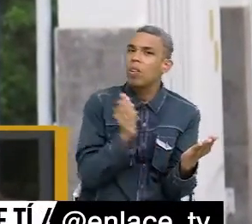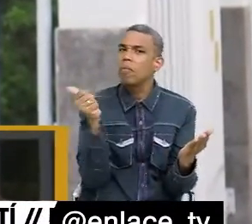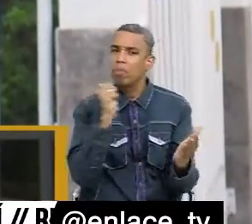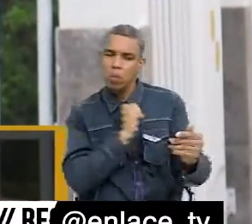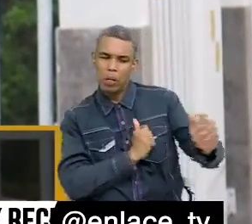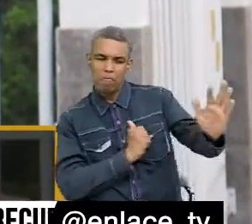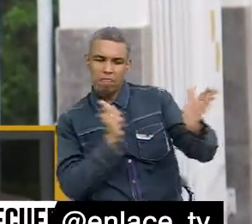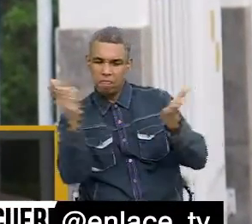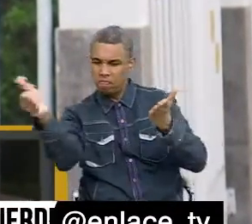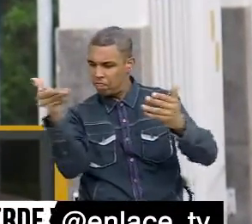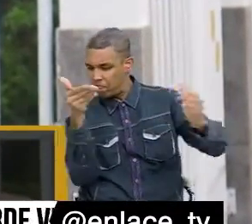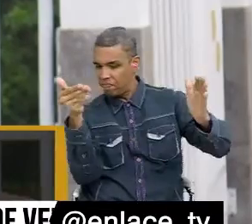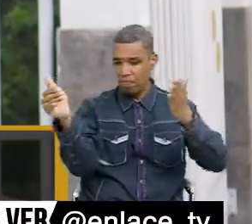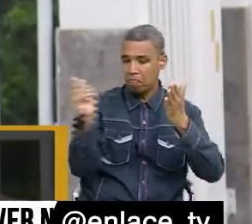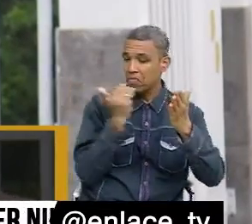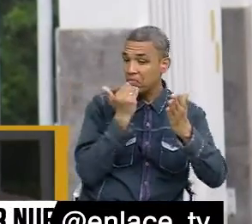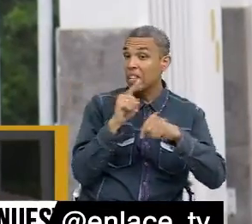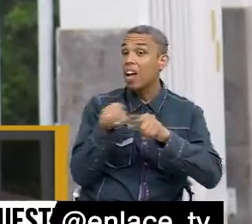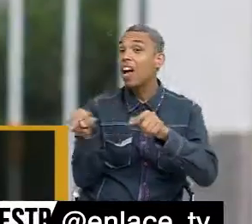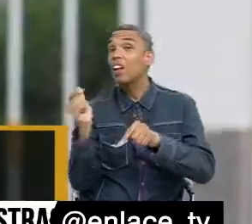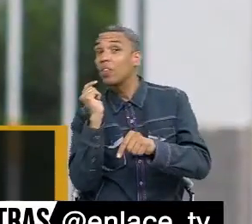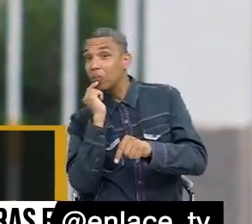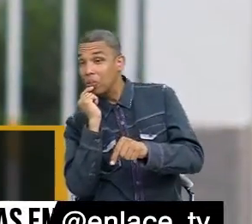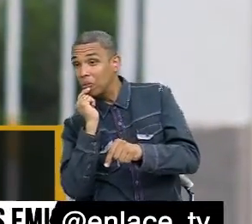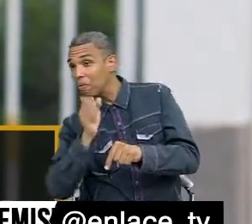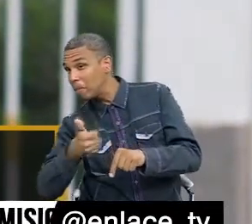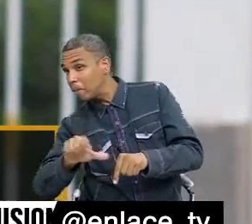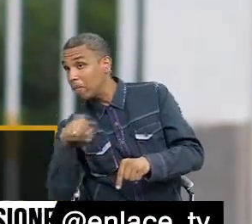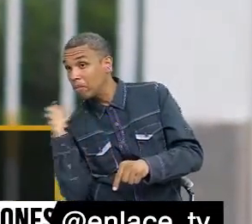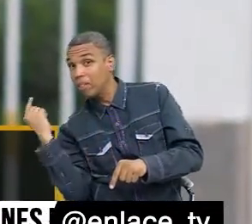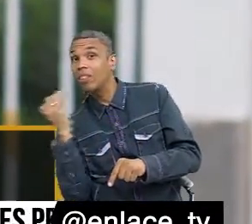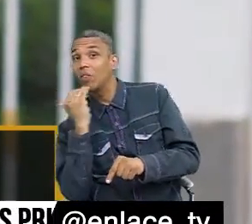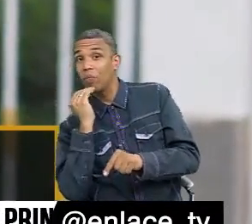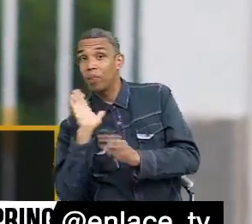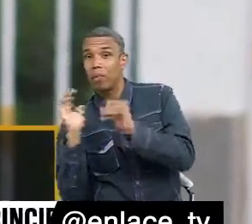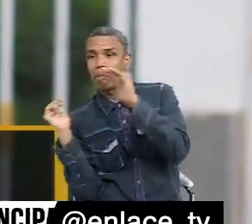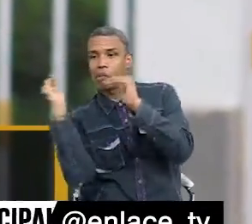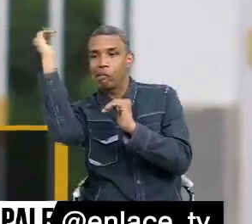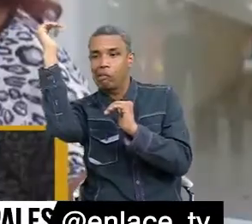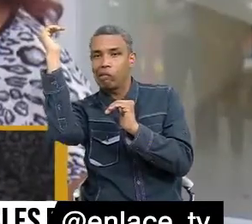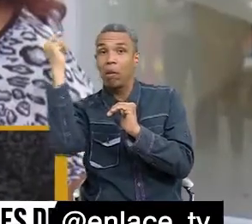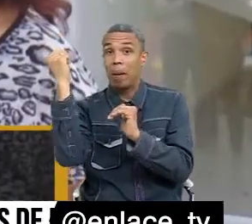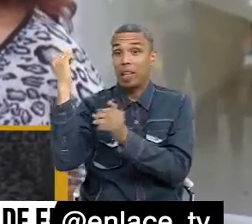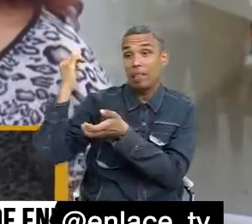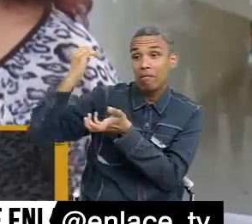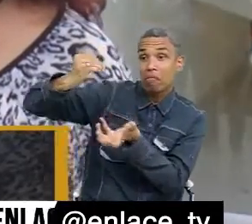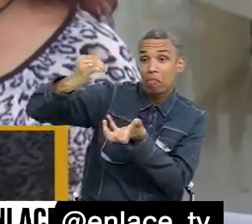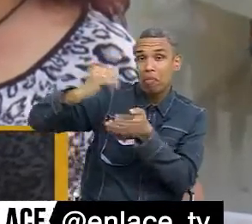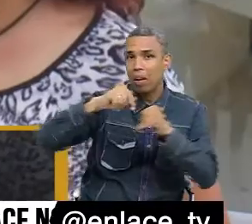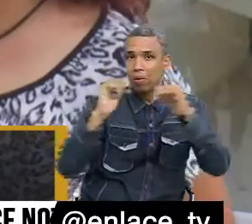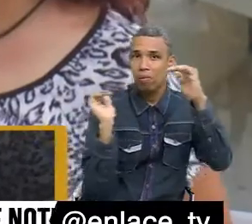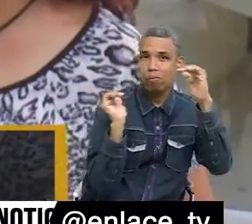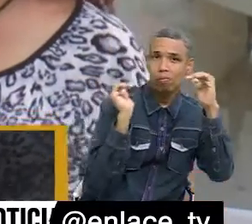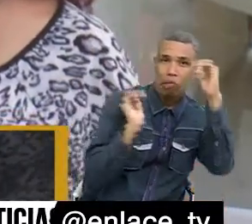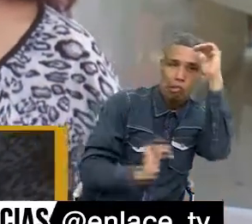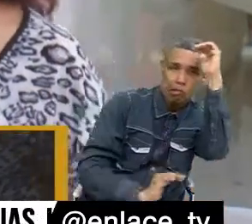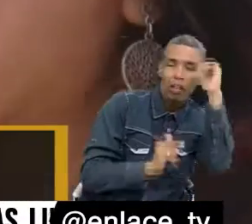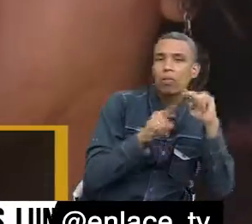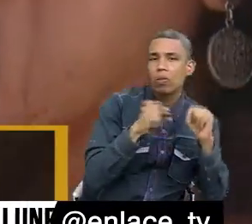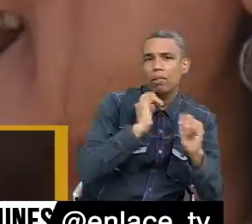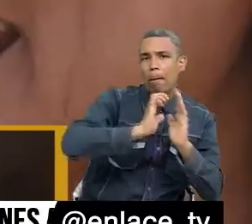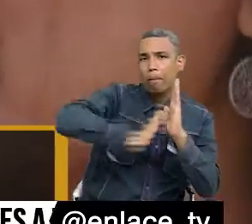docentes que participaron ahí en ese proceso. Y es que según el magisterio del gobierno nacional a través del Ministerio de Educación viene incumpliendo